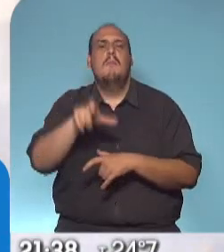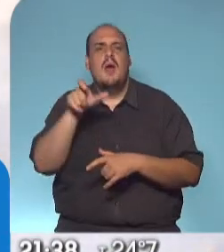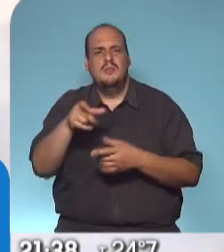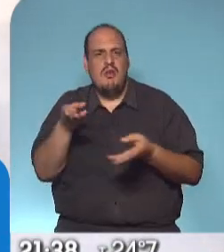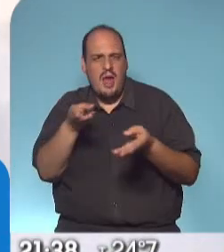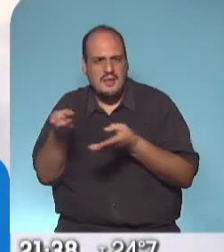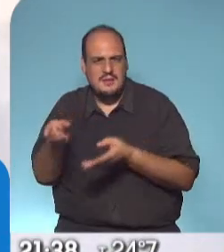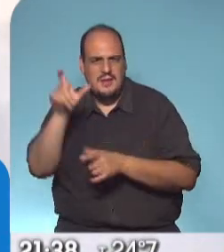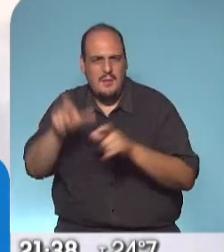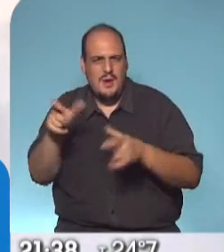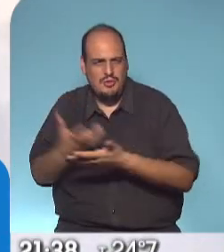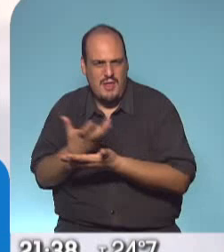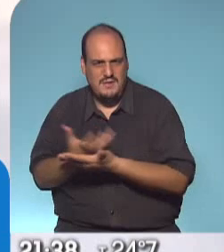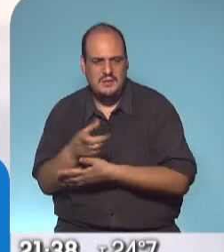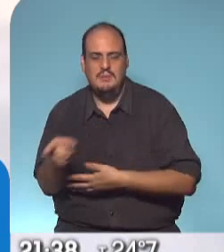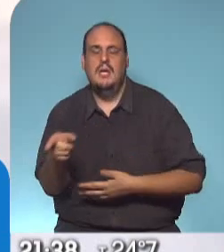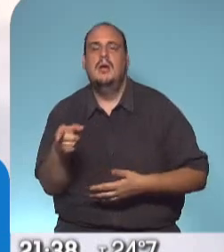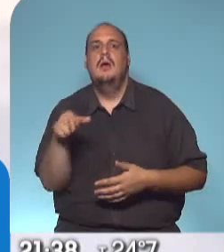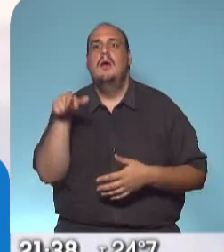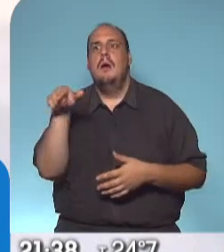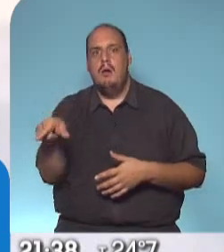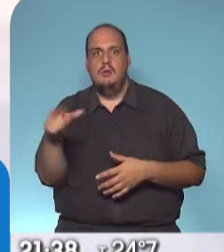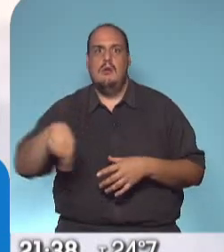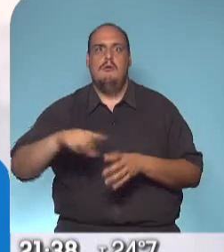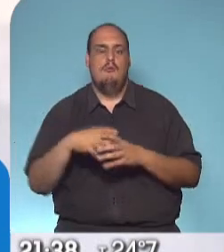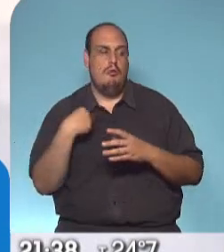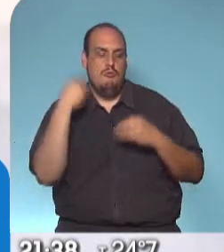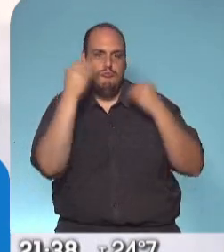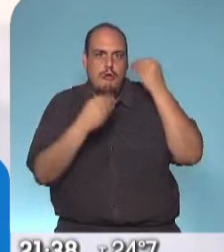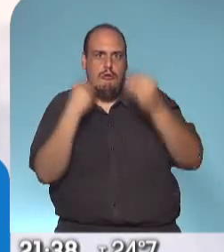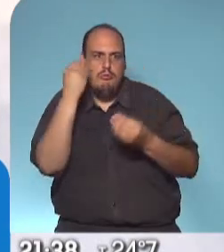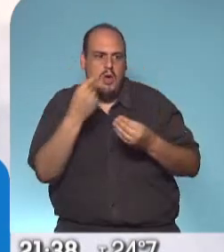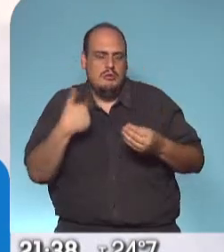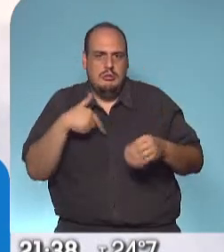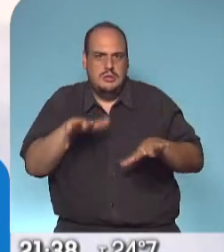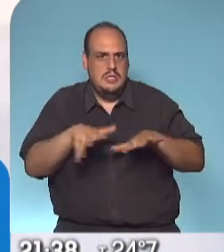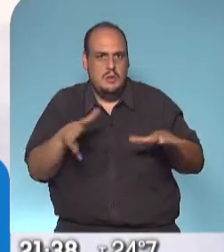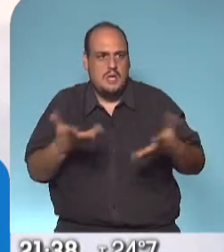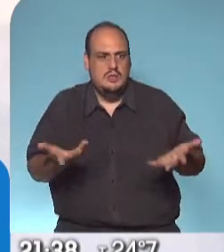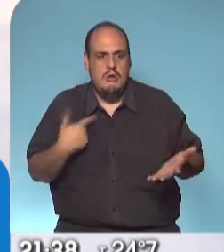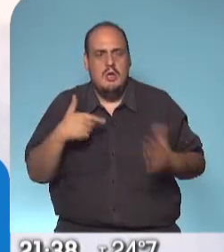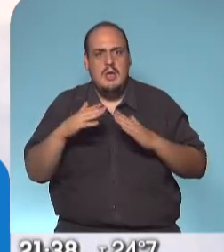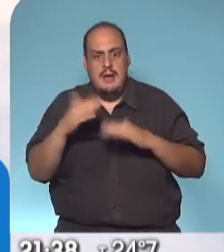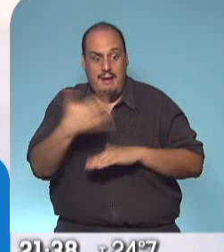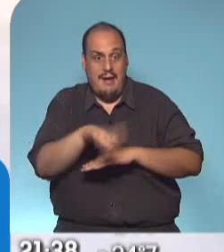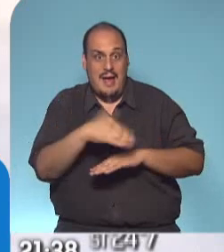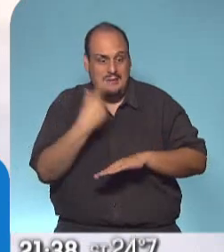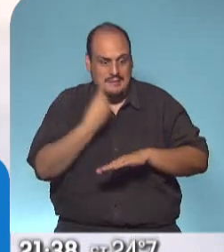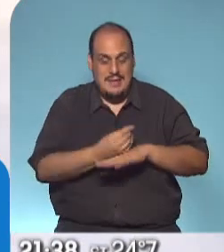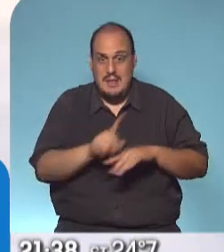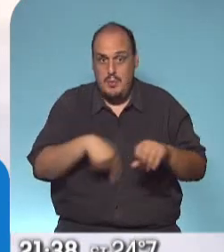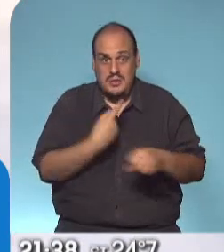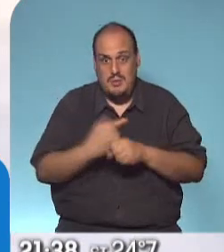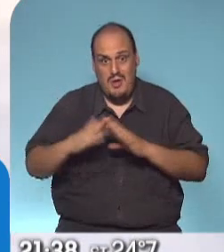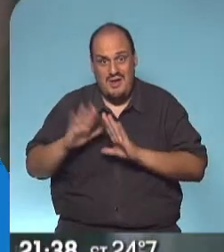19:30. Bueno, ellos manifestaban preocupación. ¿Cómo podés estar en una situación donde no podés estar en la calle porque tenés que hacer cuarentena y